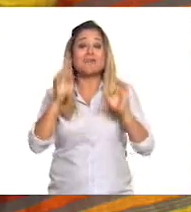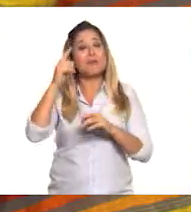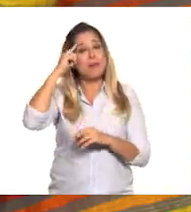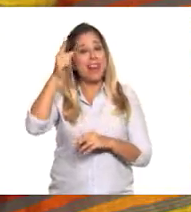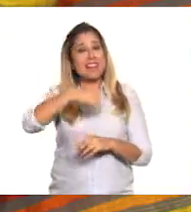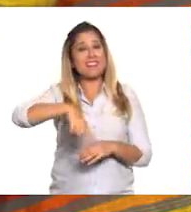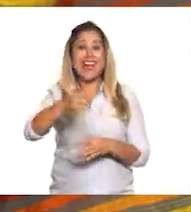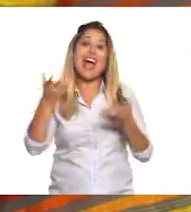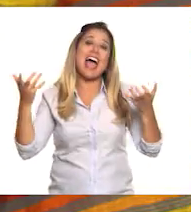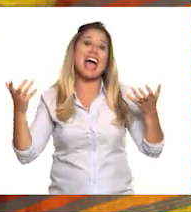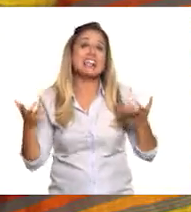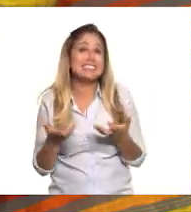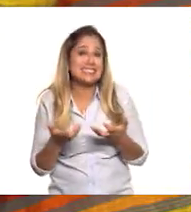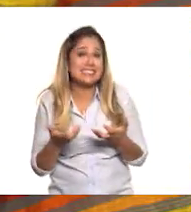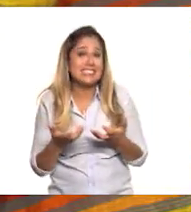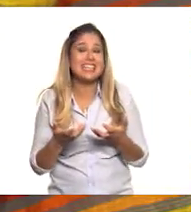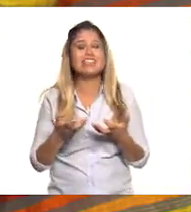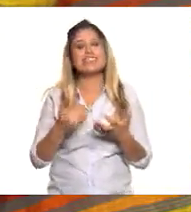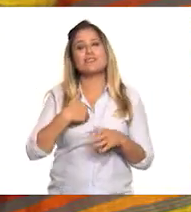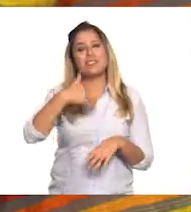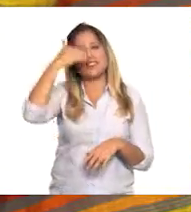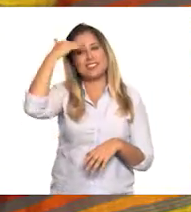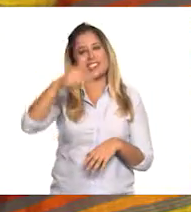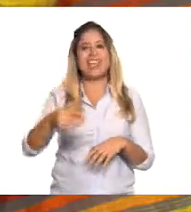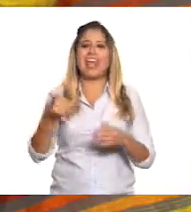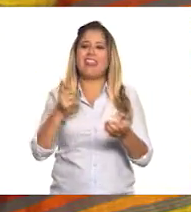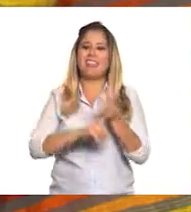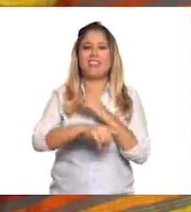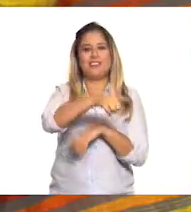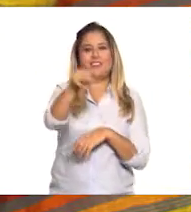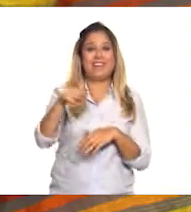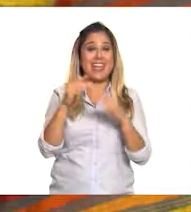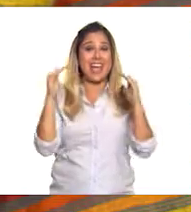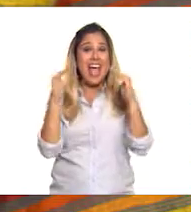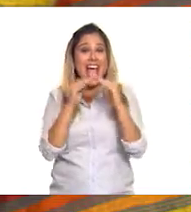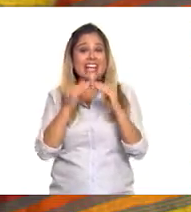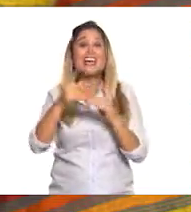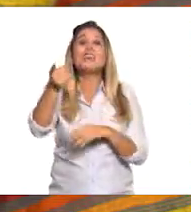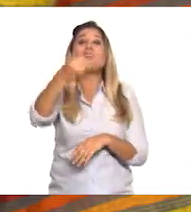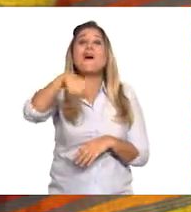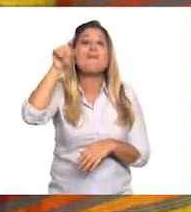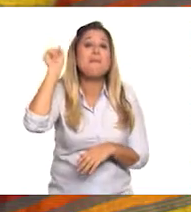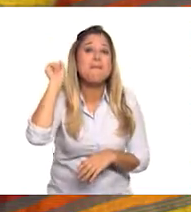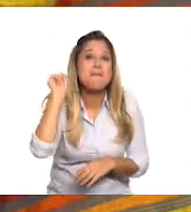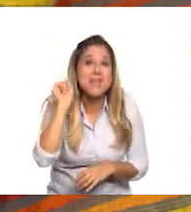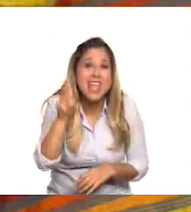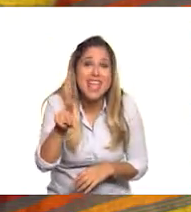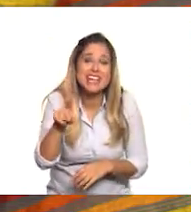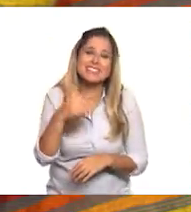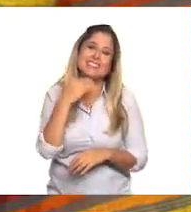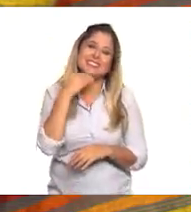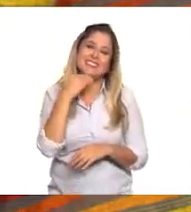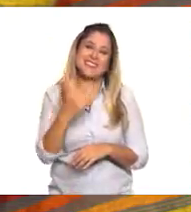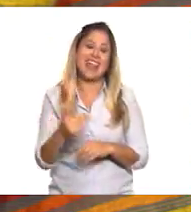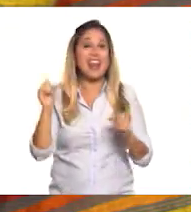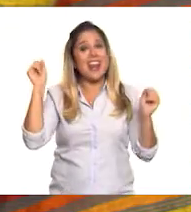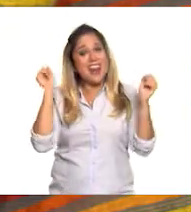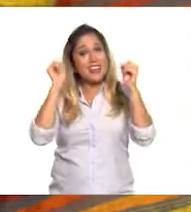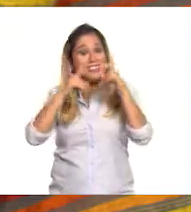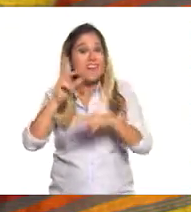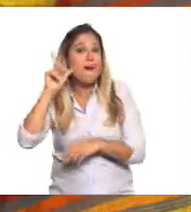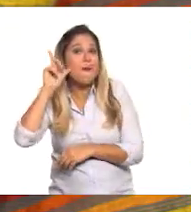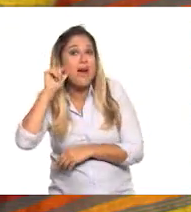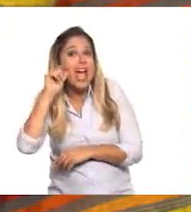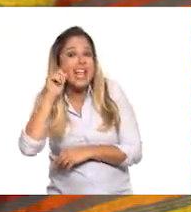hacer. Y sé que desde sus casas, ustedes también. ¡Nos vemos